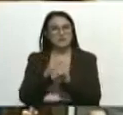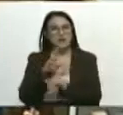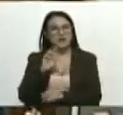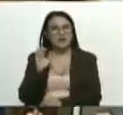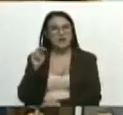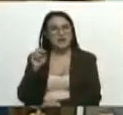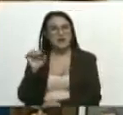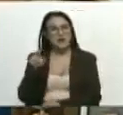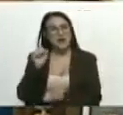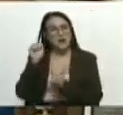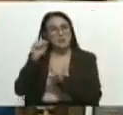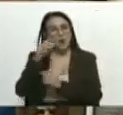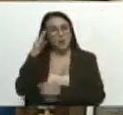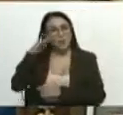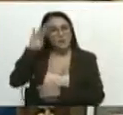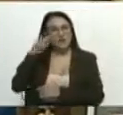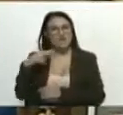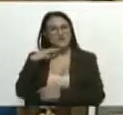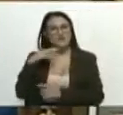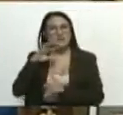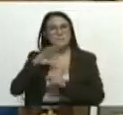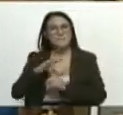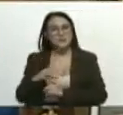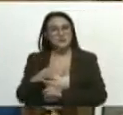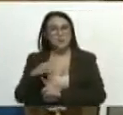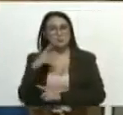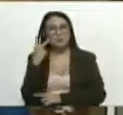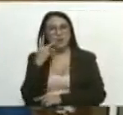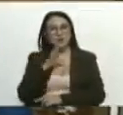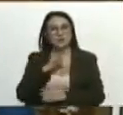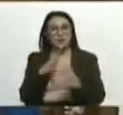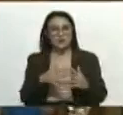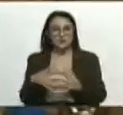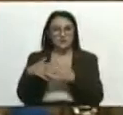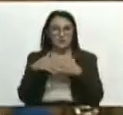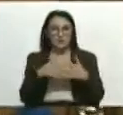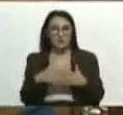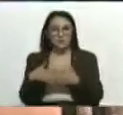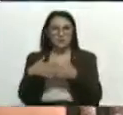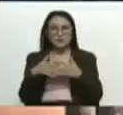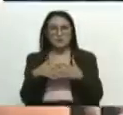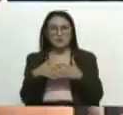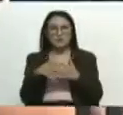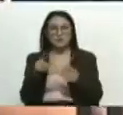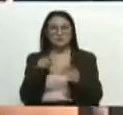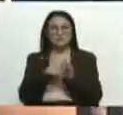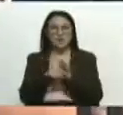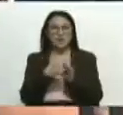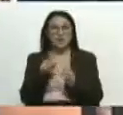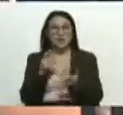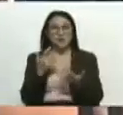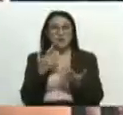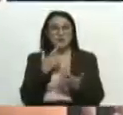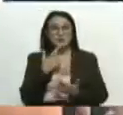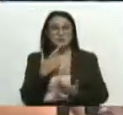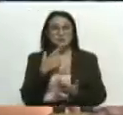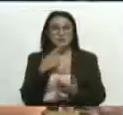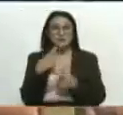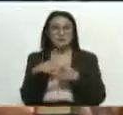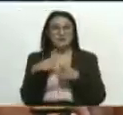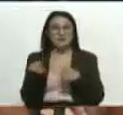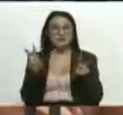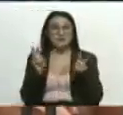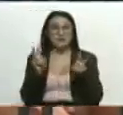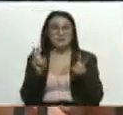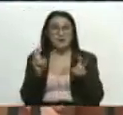González, un héroe cubano víctima de presión política en Estados Unidos, quien en su intervención pues ha destacado varios puntos